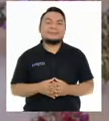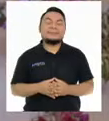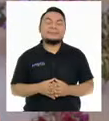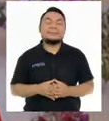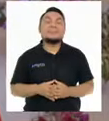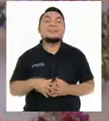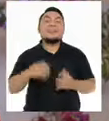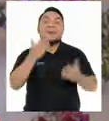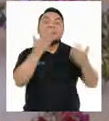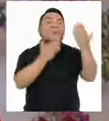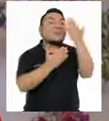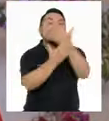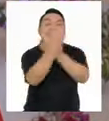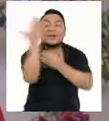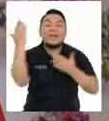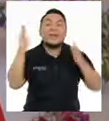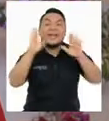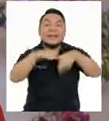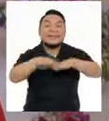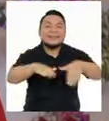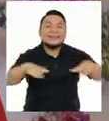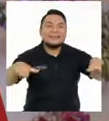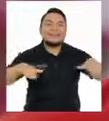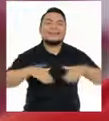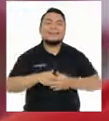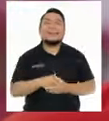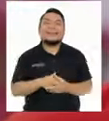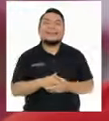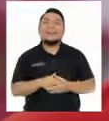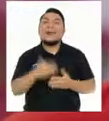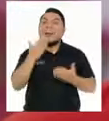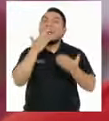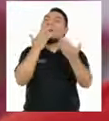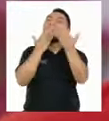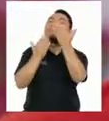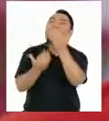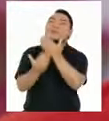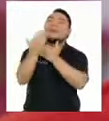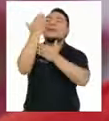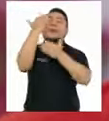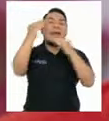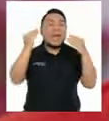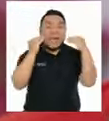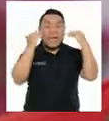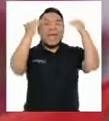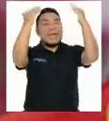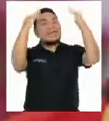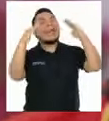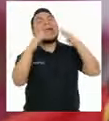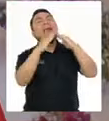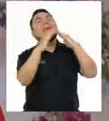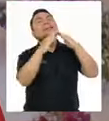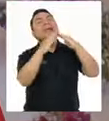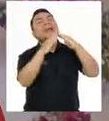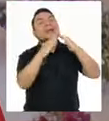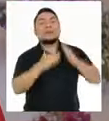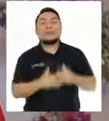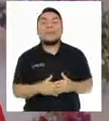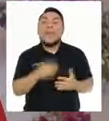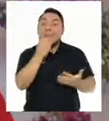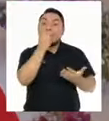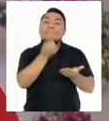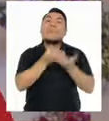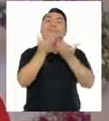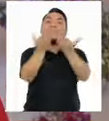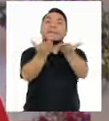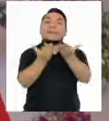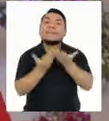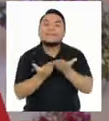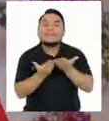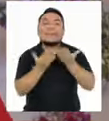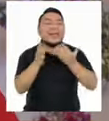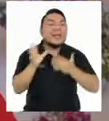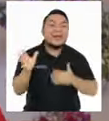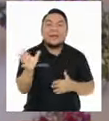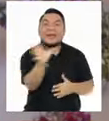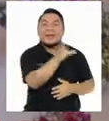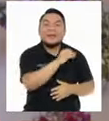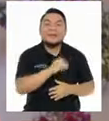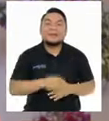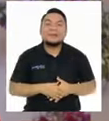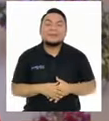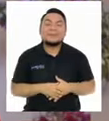Muy buenos días, niñas y niños. Buenos días, adultos de la casa. Bienvenidas y